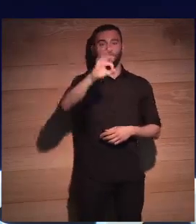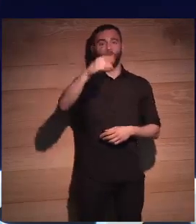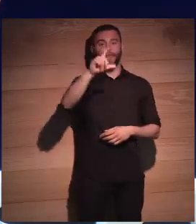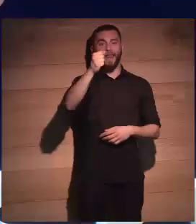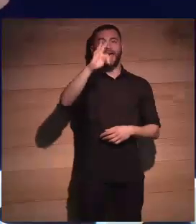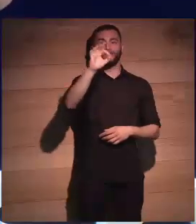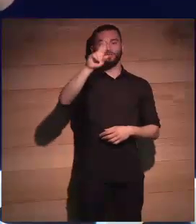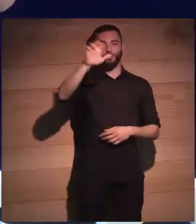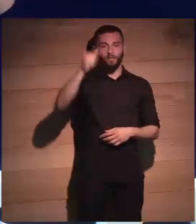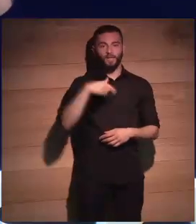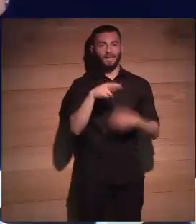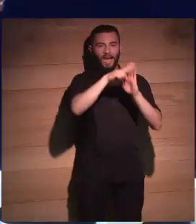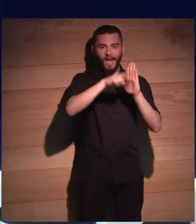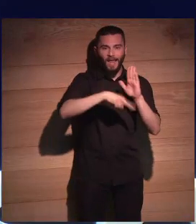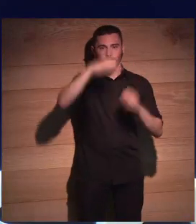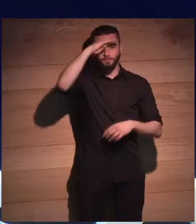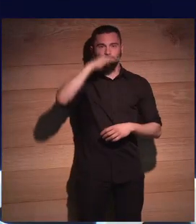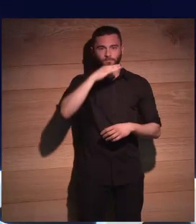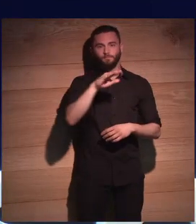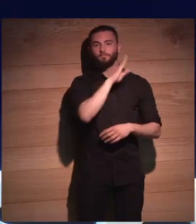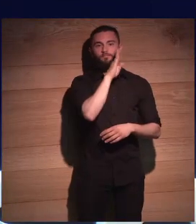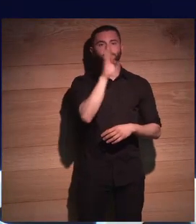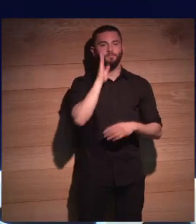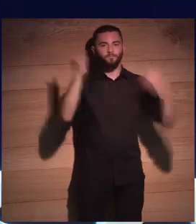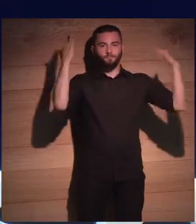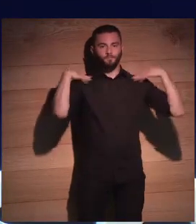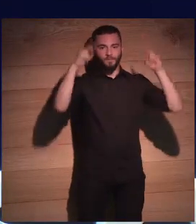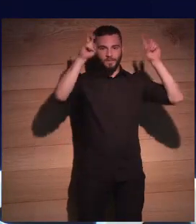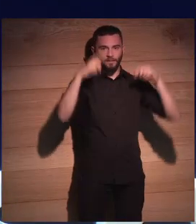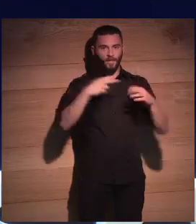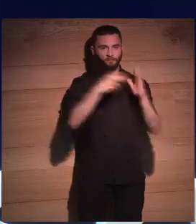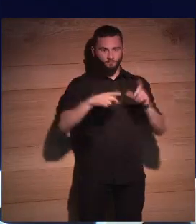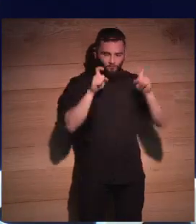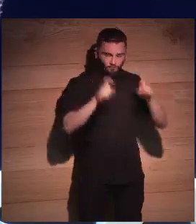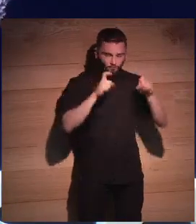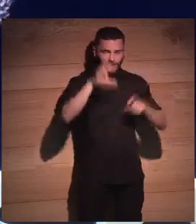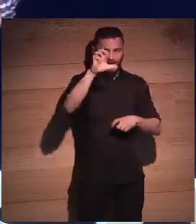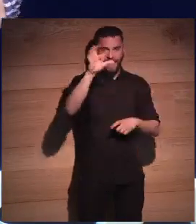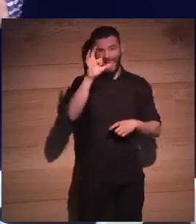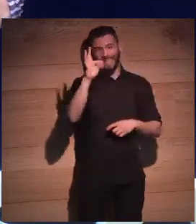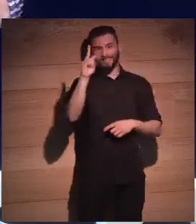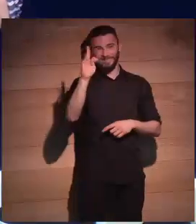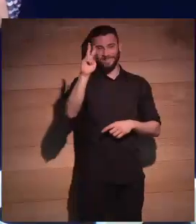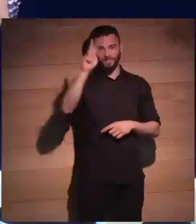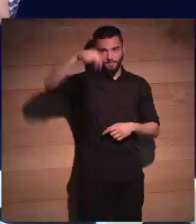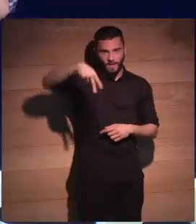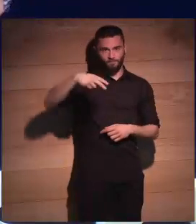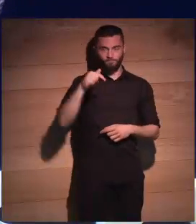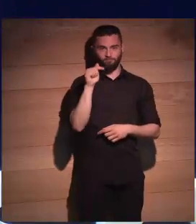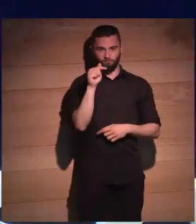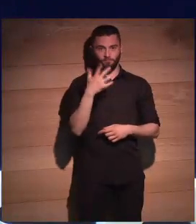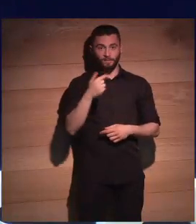reglas para una maternidad y una paternidad digital responsable con Stephen Balcam. Y en la tercera sesión de este año, que es la que tenemos